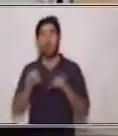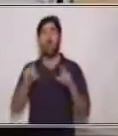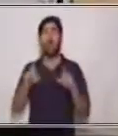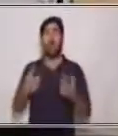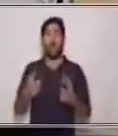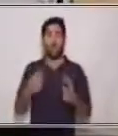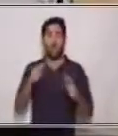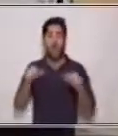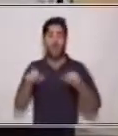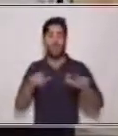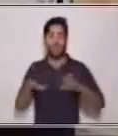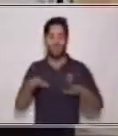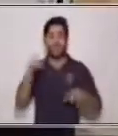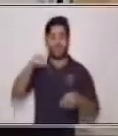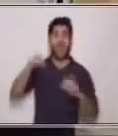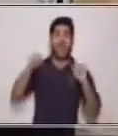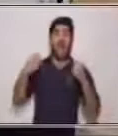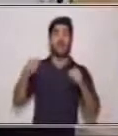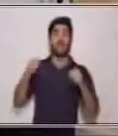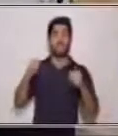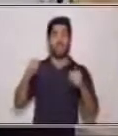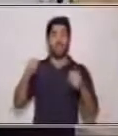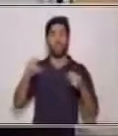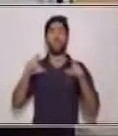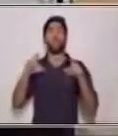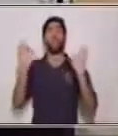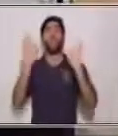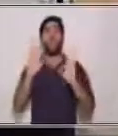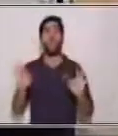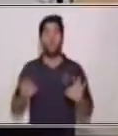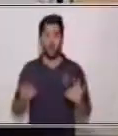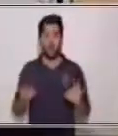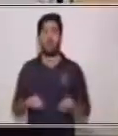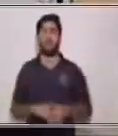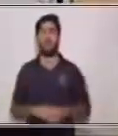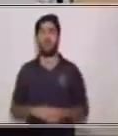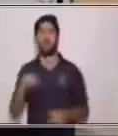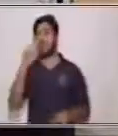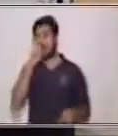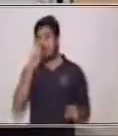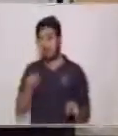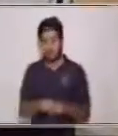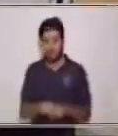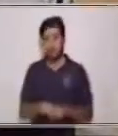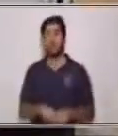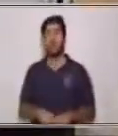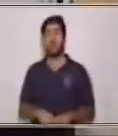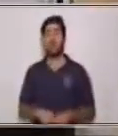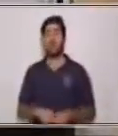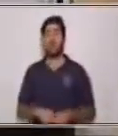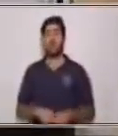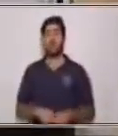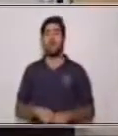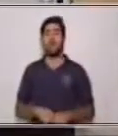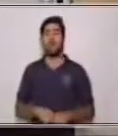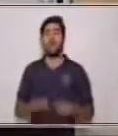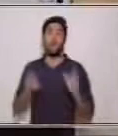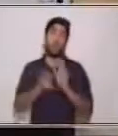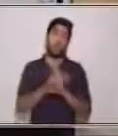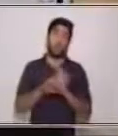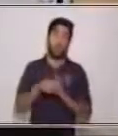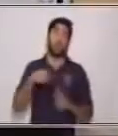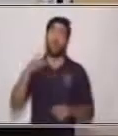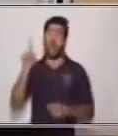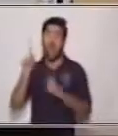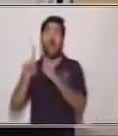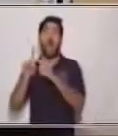actividad. También nos dan indicaciones sobre qué paso debemos seguir y qué paso debemos, con qué